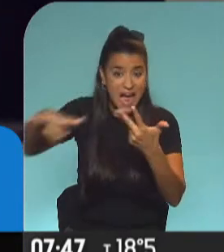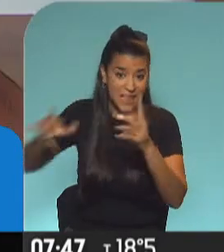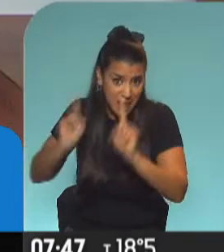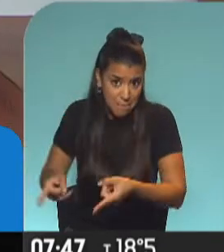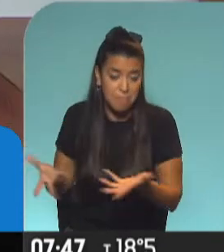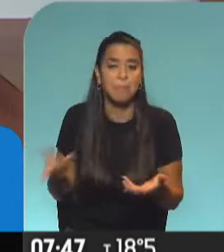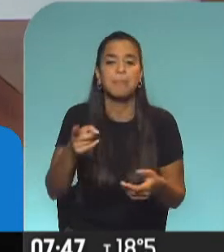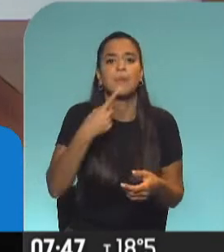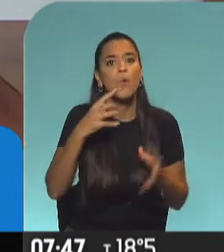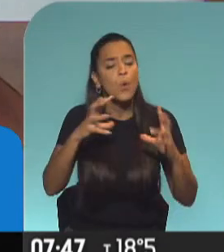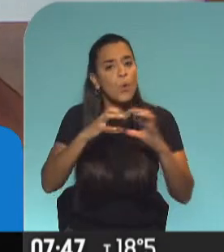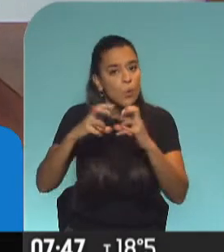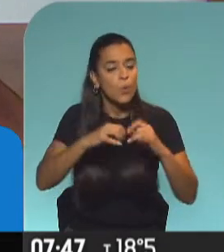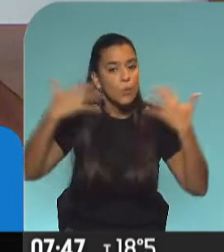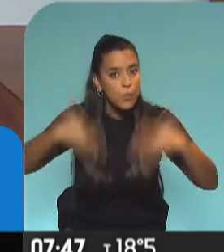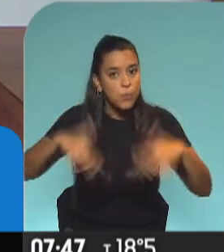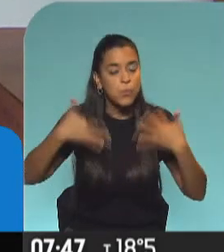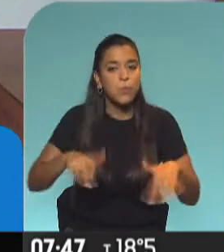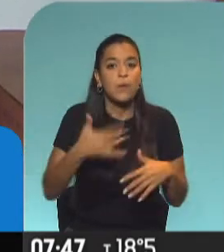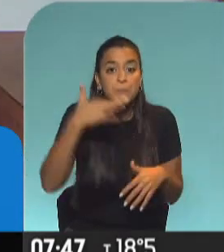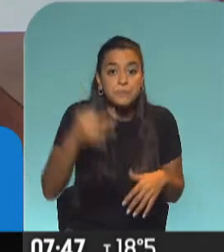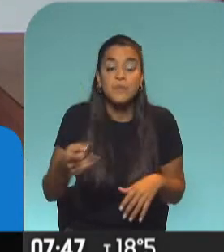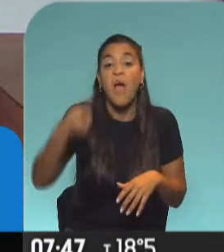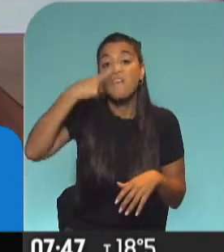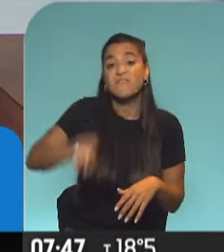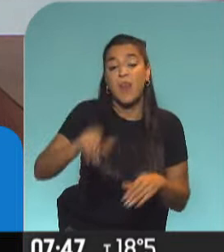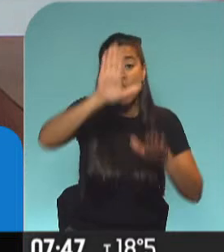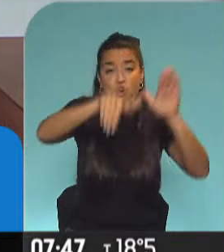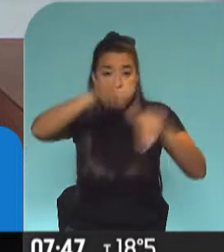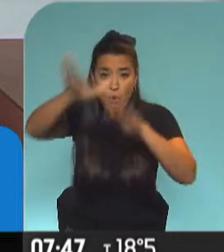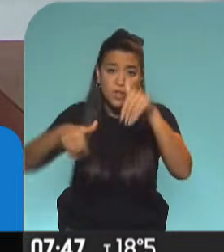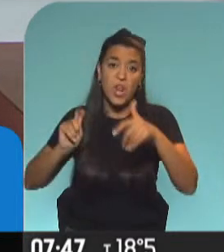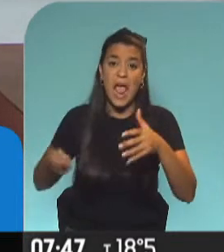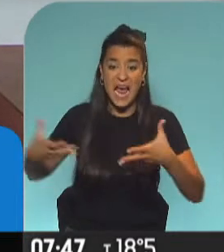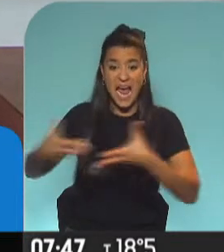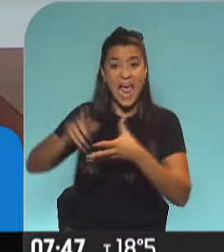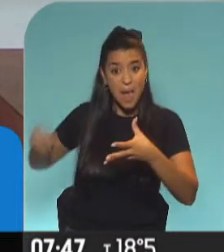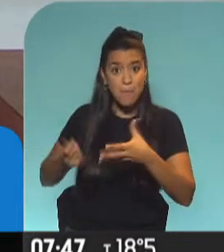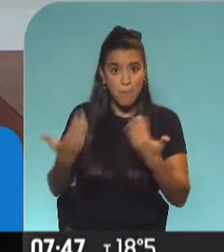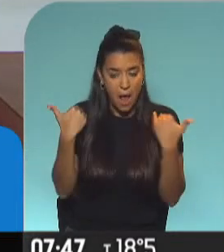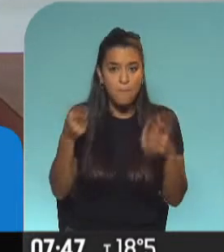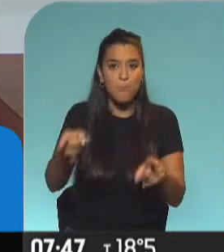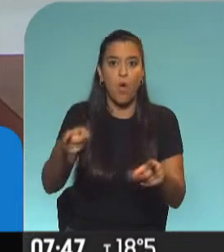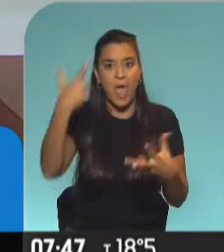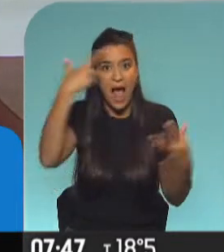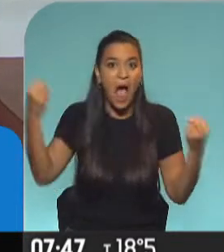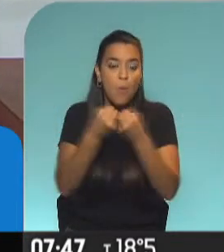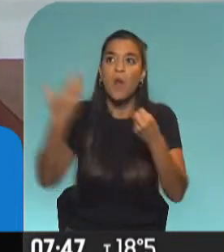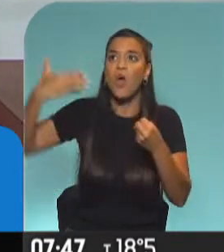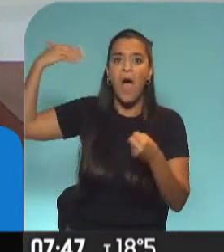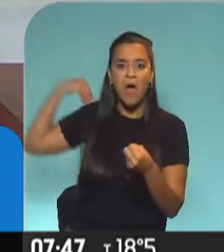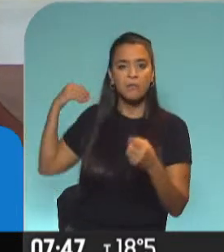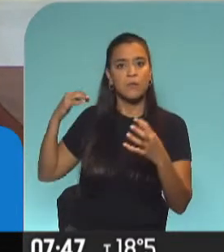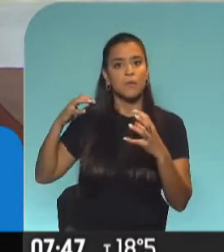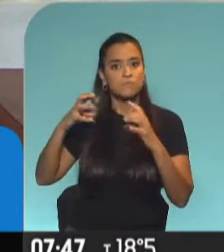discusión muy ardua, ¿no? La recordamos, que realmente terminó, bueno, finalmente con la convocatoria a los gremios docentes para poder saldar lo que fue el conflicto y el